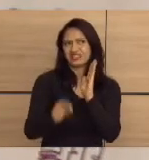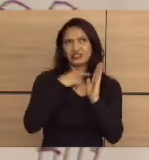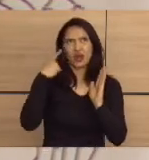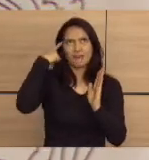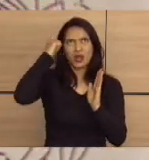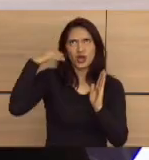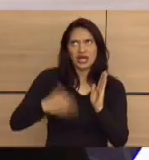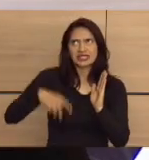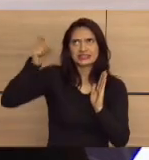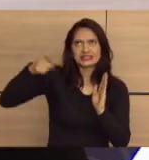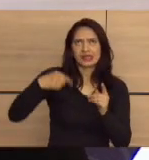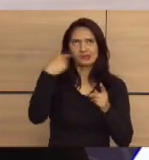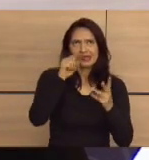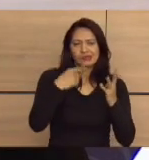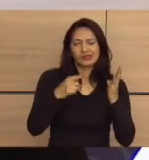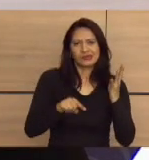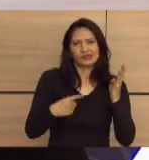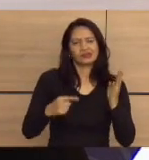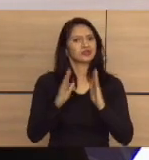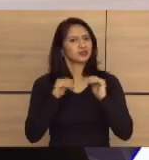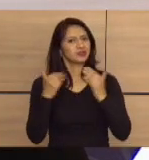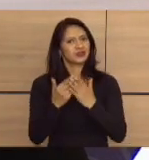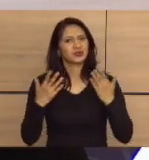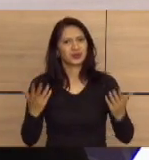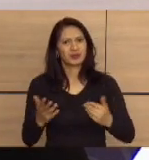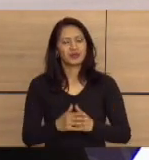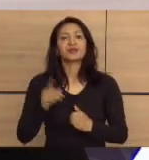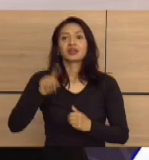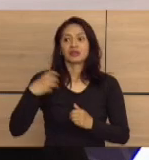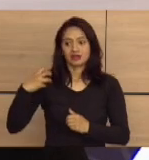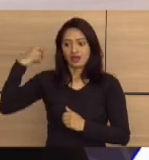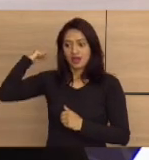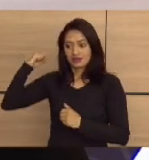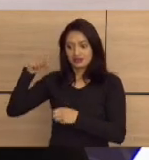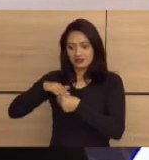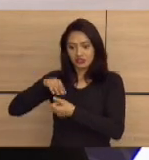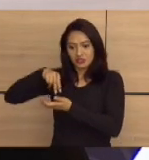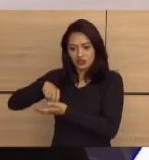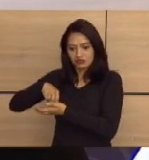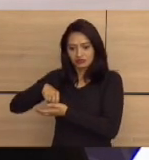llevar esto a la práctica desde la escuela, sin mitificar el pasado,